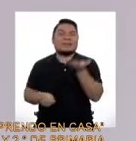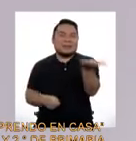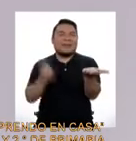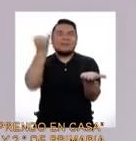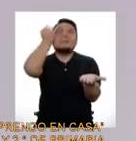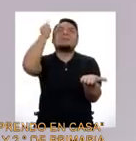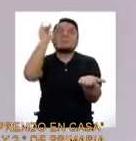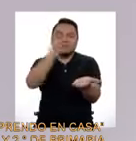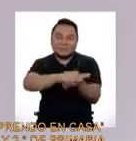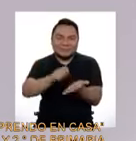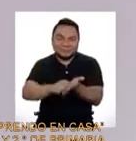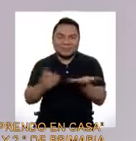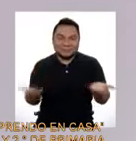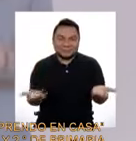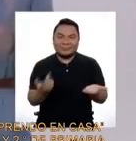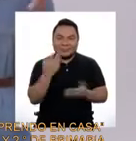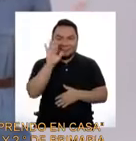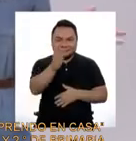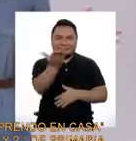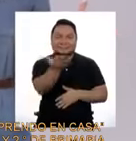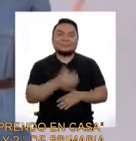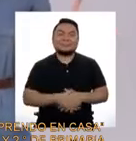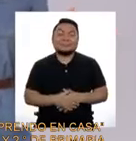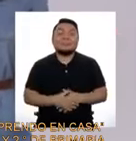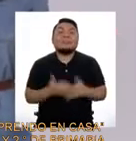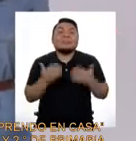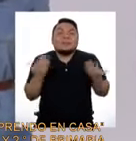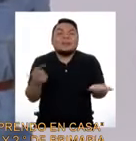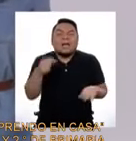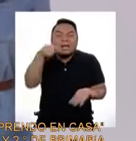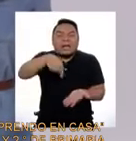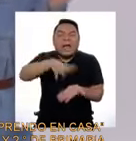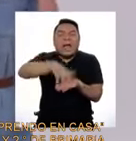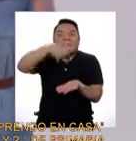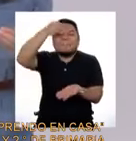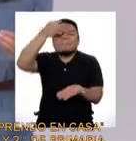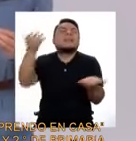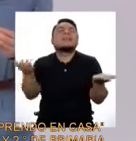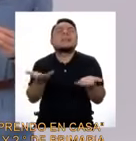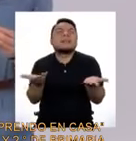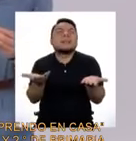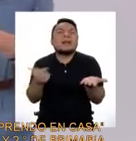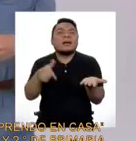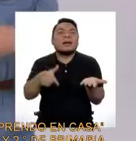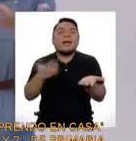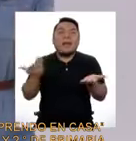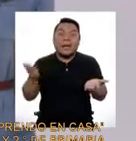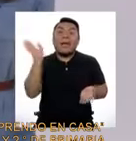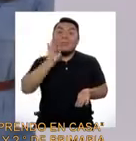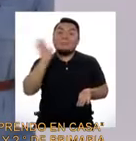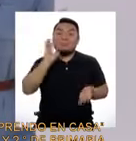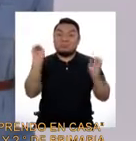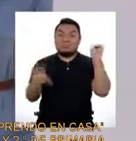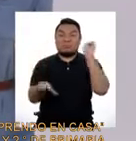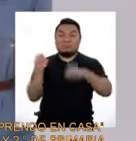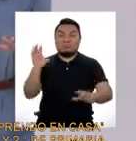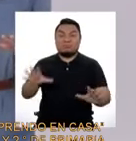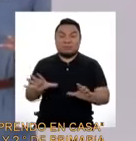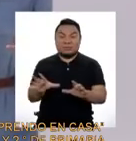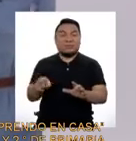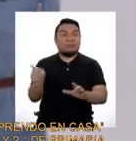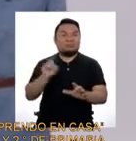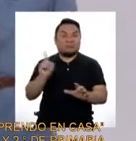en mente. ¡Vamos por esas ideas! Entonces, ¿qué hemos aprendido hoy? Hoy aprendimos que botar nuestros desechos sin separarlos